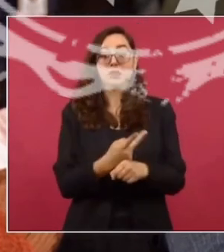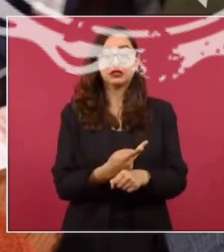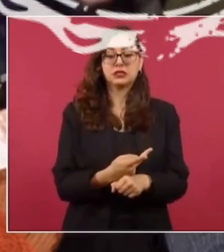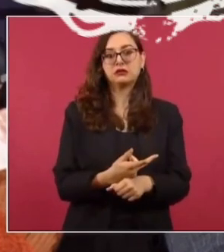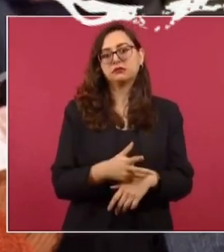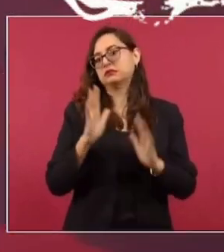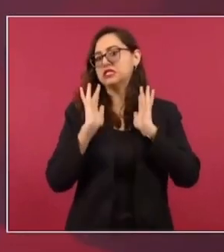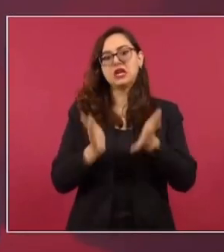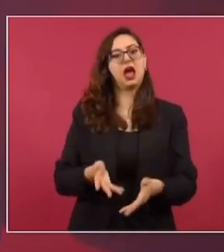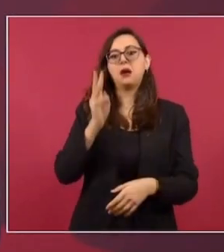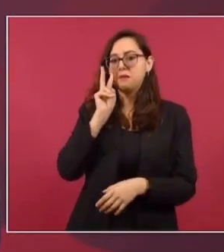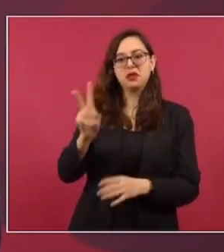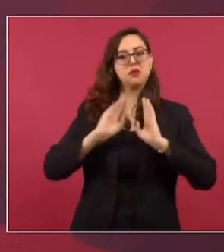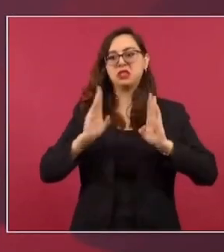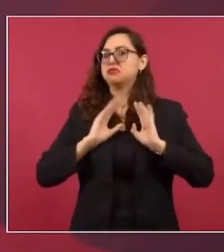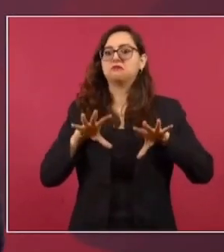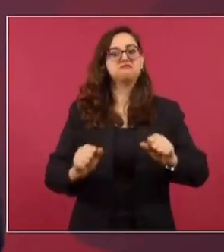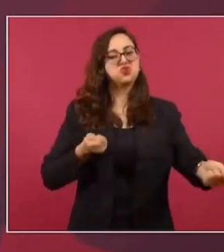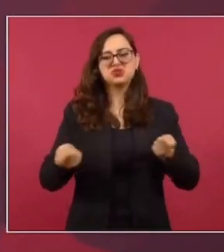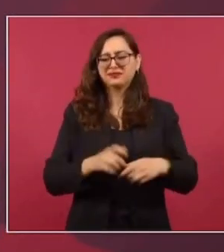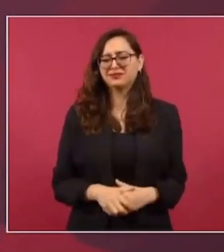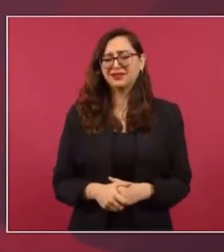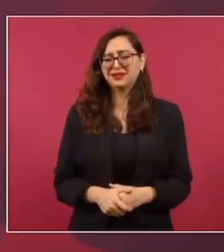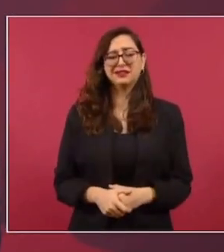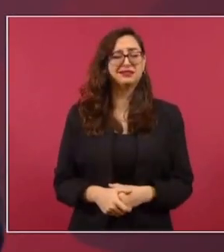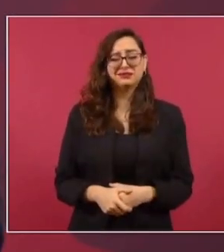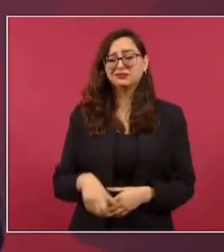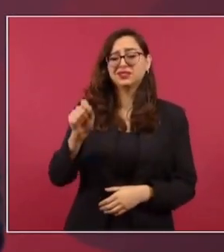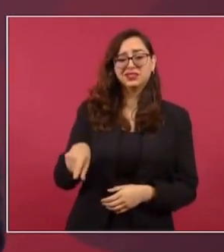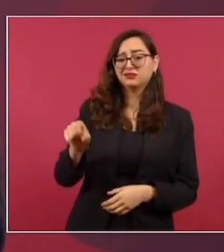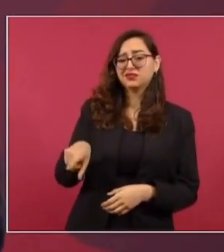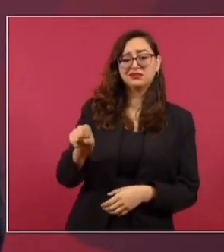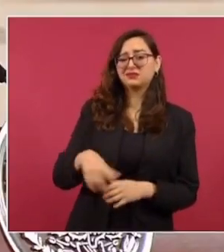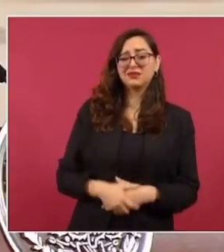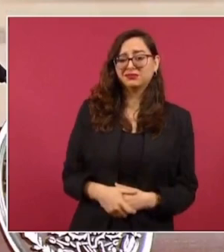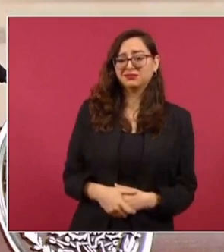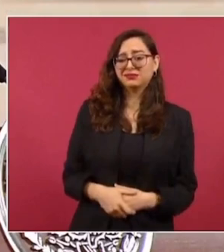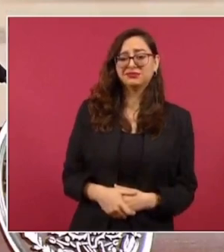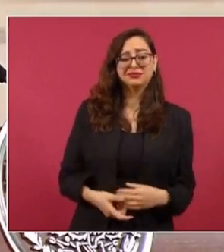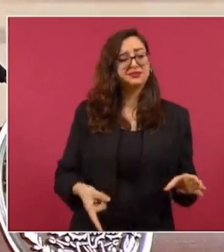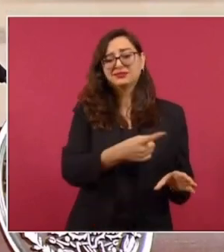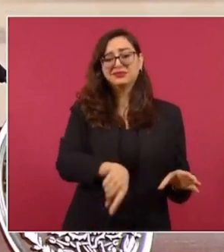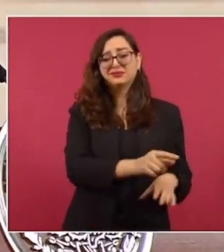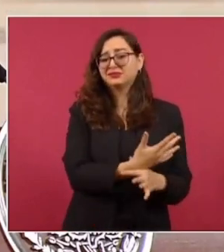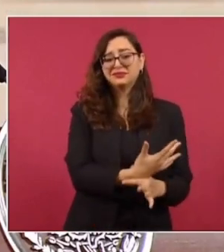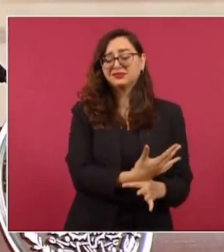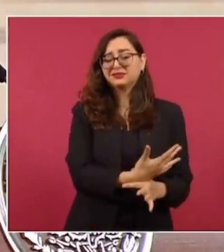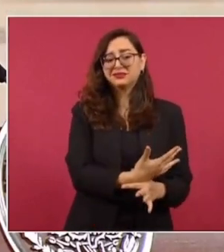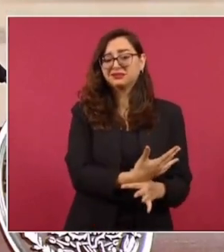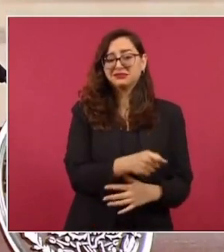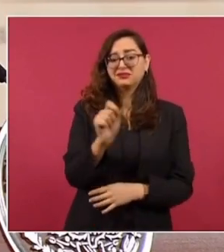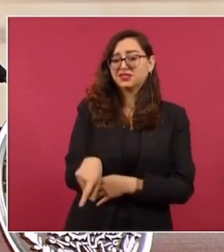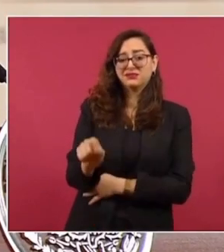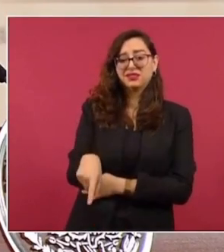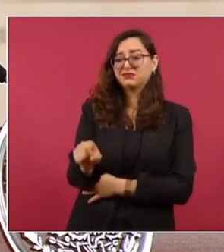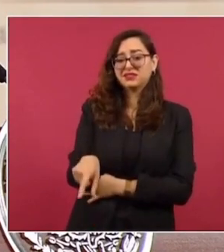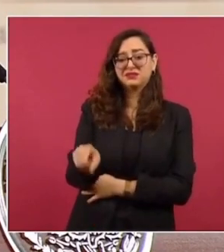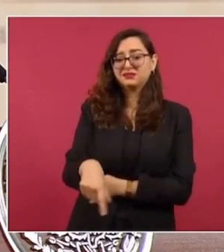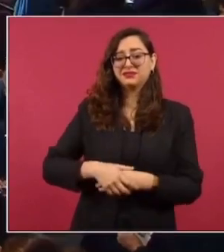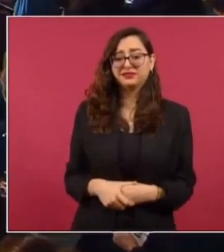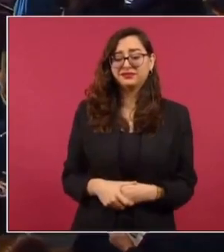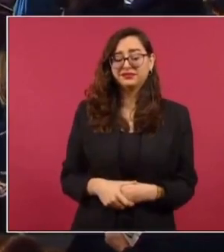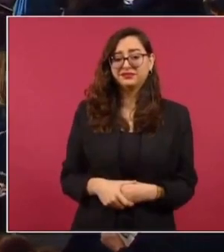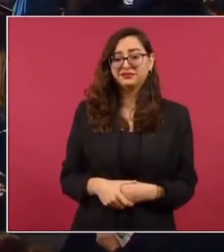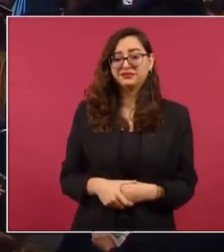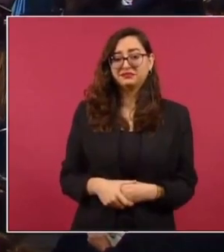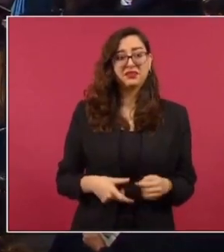Tanto que esto es un paso más a la mitigación. ¿Cuál es su opinión sobre esto? Pues también es otra cantaleta de los conservadores